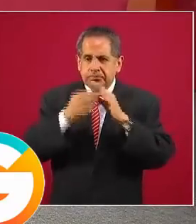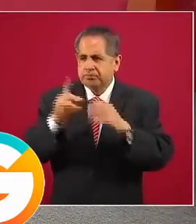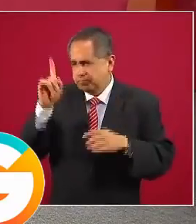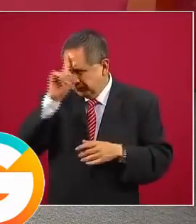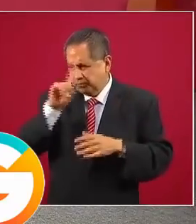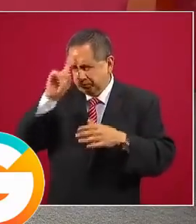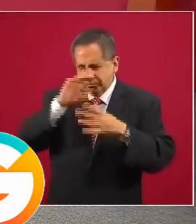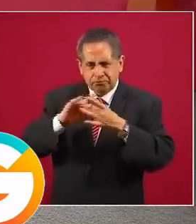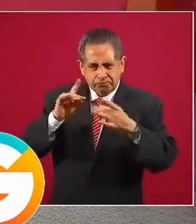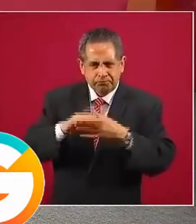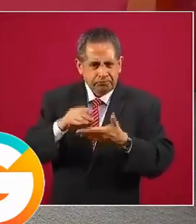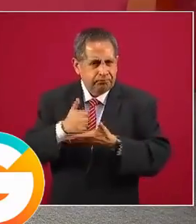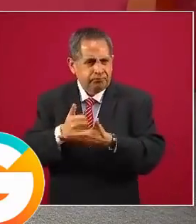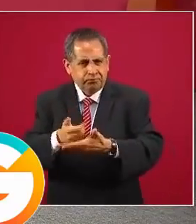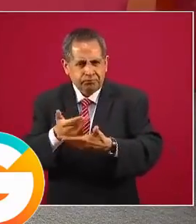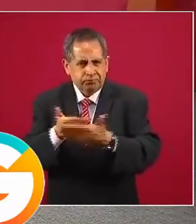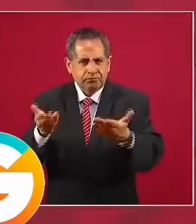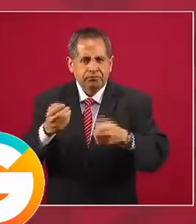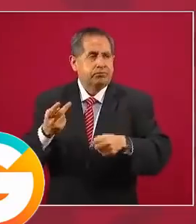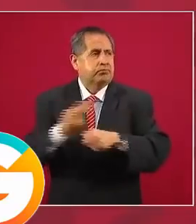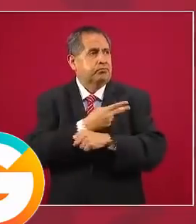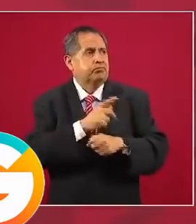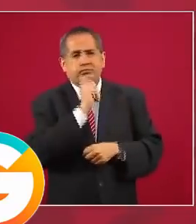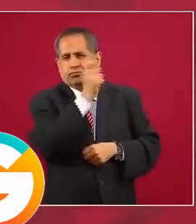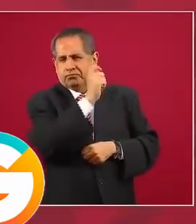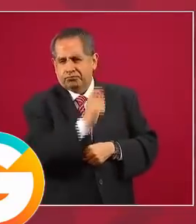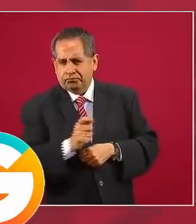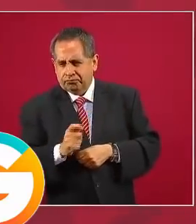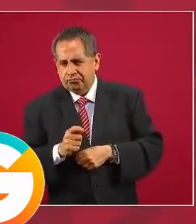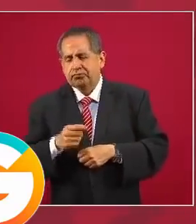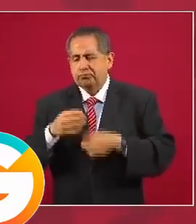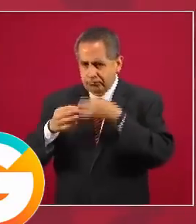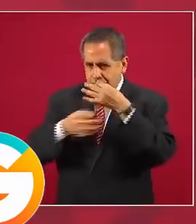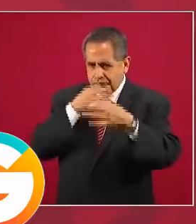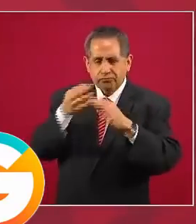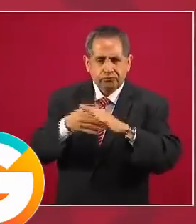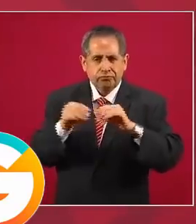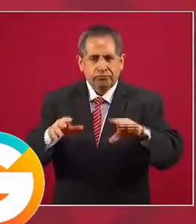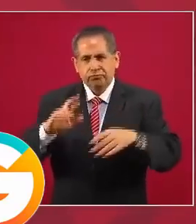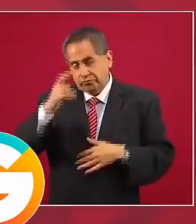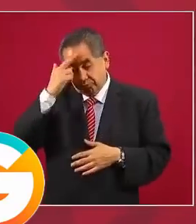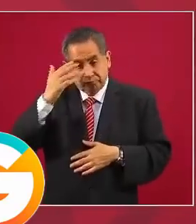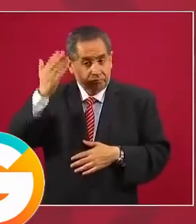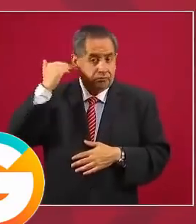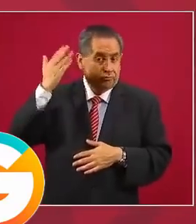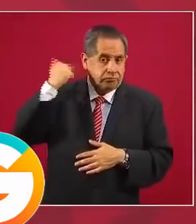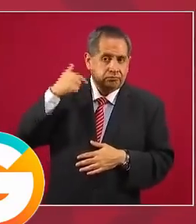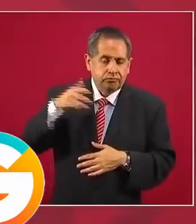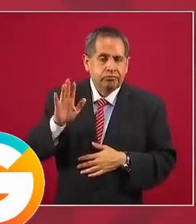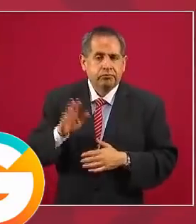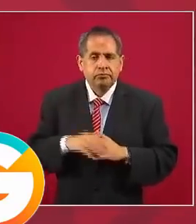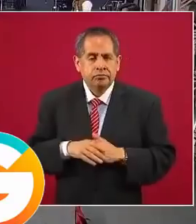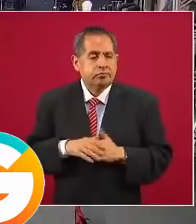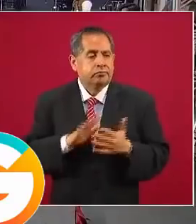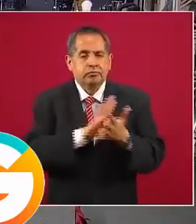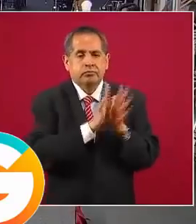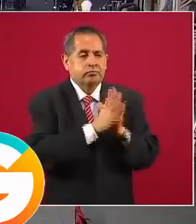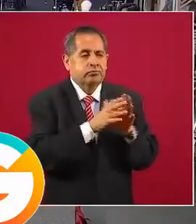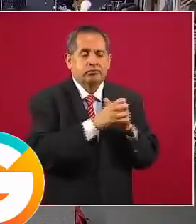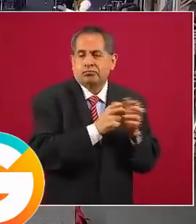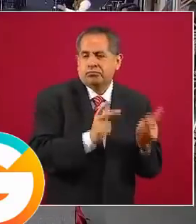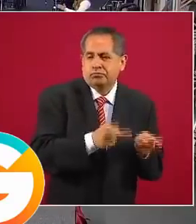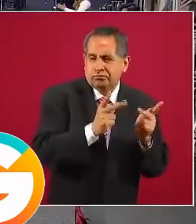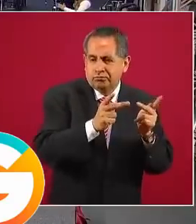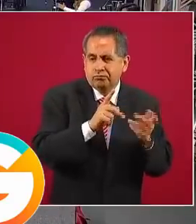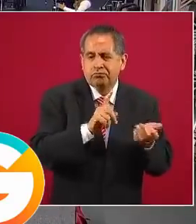orientar de lo que sucede. ¿Se acuerdan que antes todo el narcotráfico tenía que